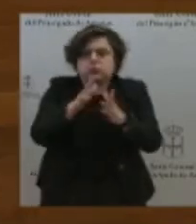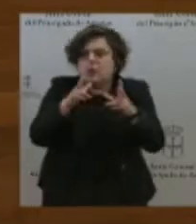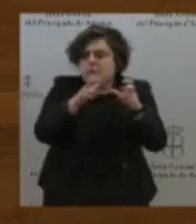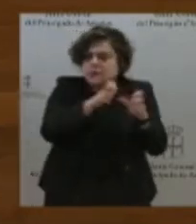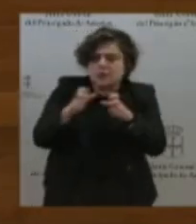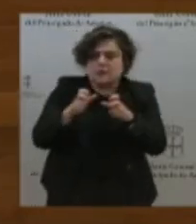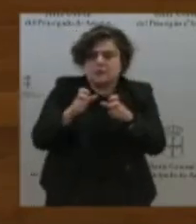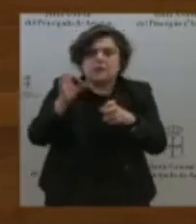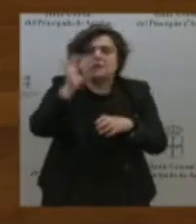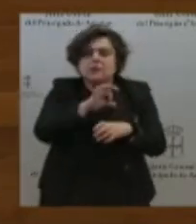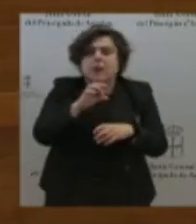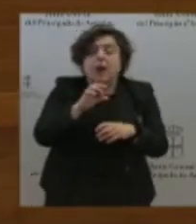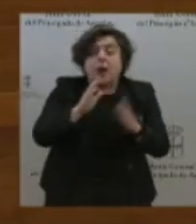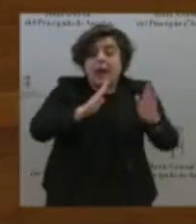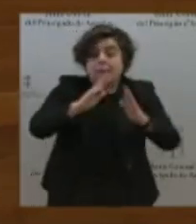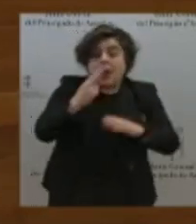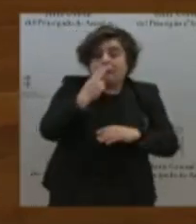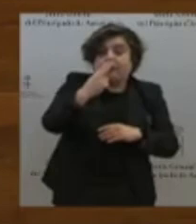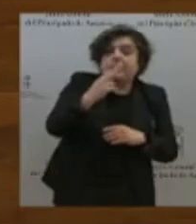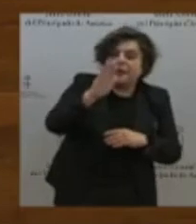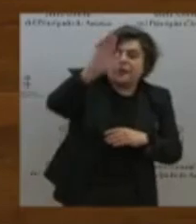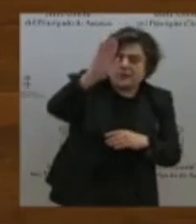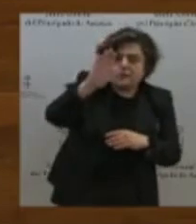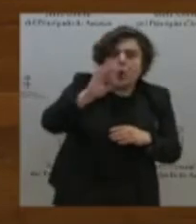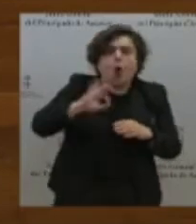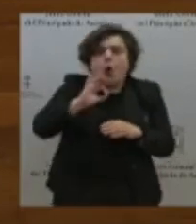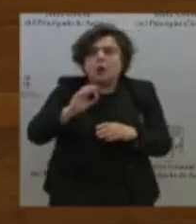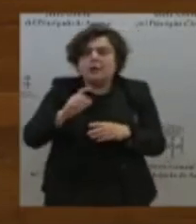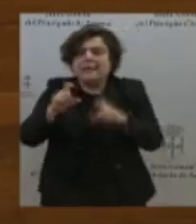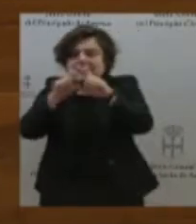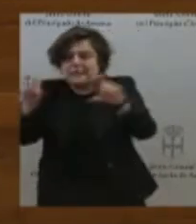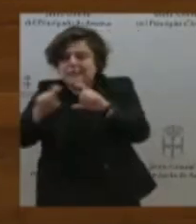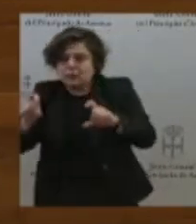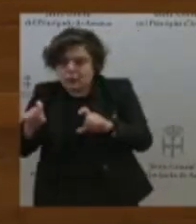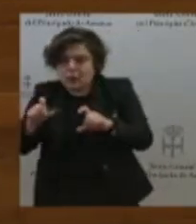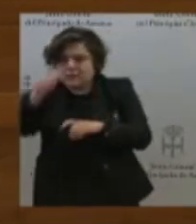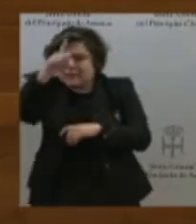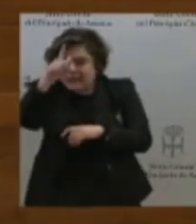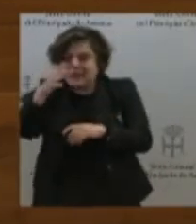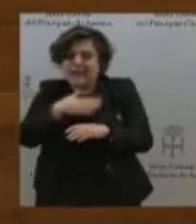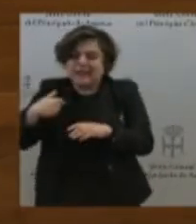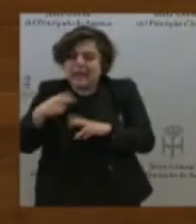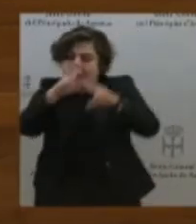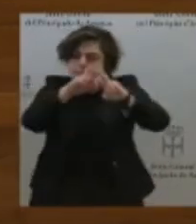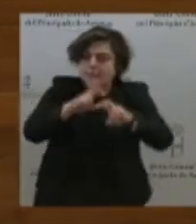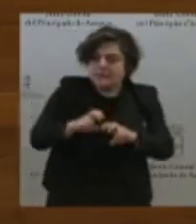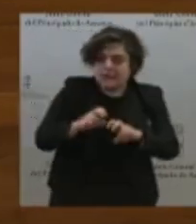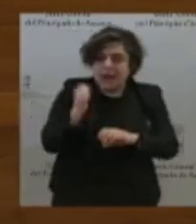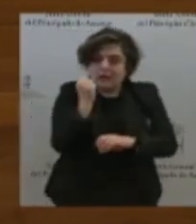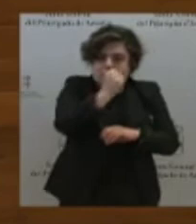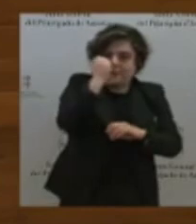instituciones alemanas dedicadas a investigar los crímenes contra civiles por parte del Tercer Reich y que la armonía entre los